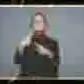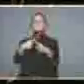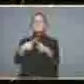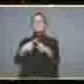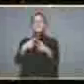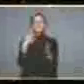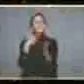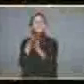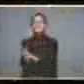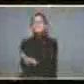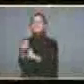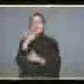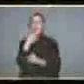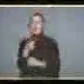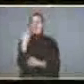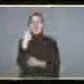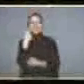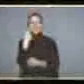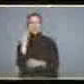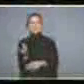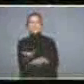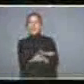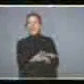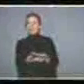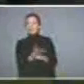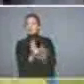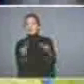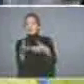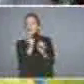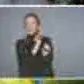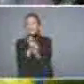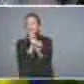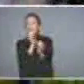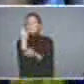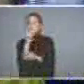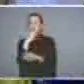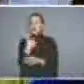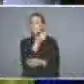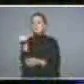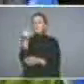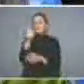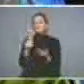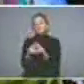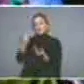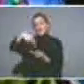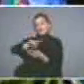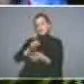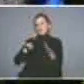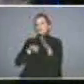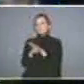A ver, está la cantera que baile, que son canteras también del carnaval. Así que nos vamos a despedir con ellos y con todos. Hasta siempre.